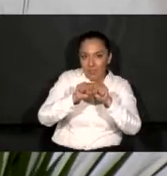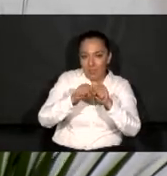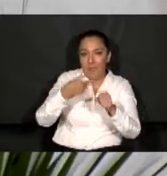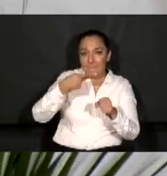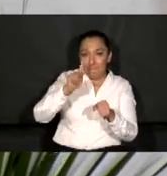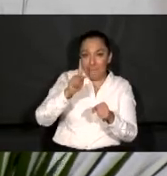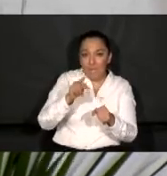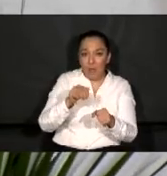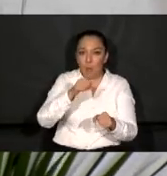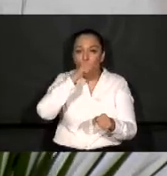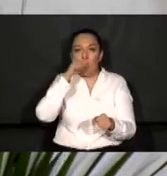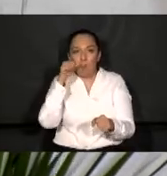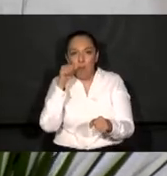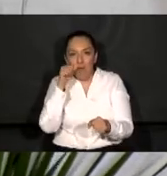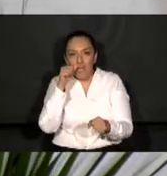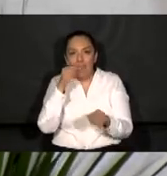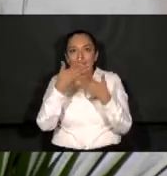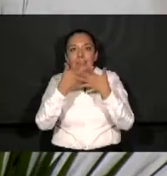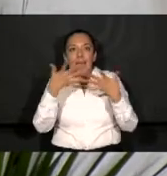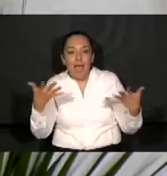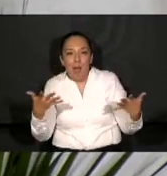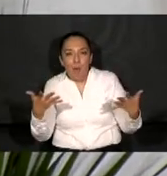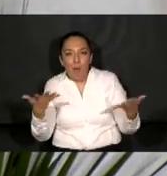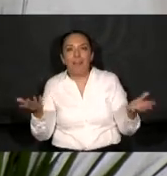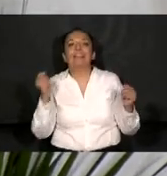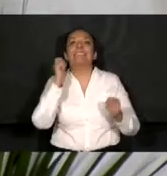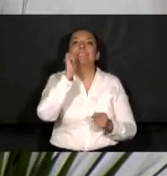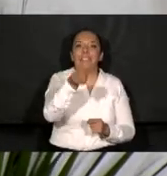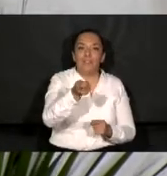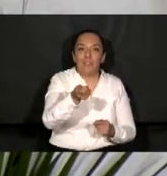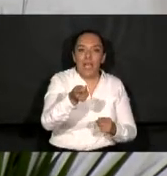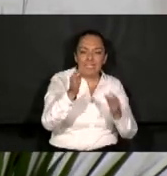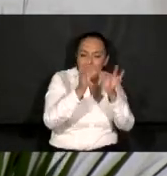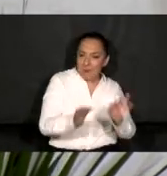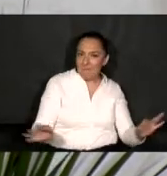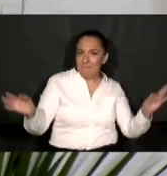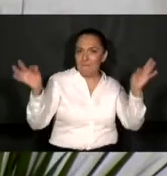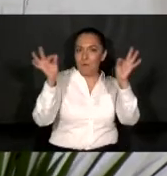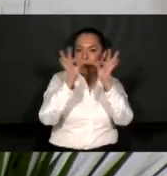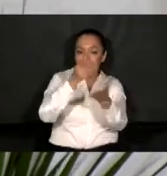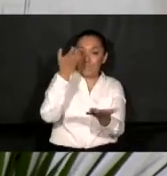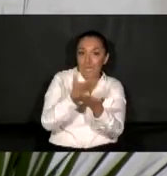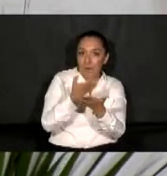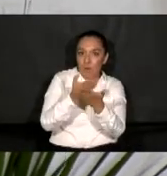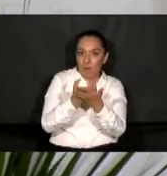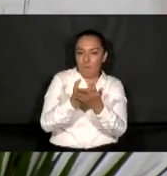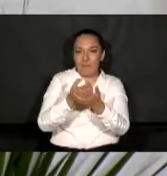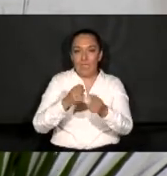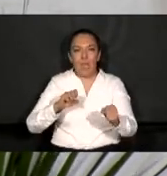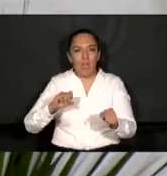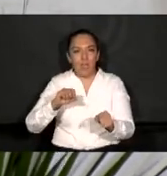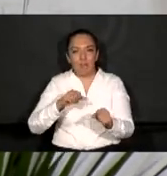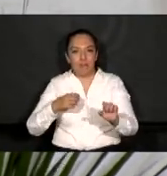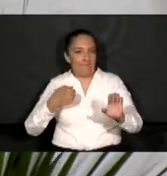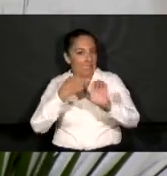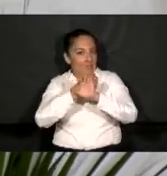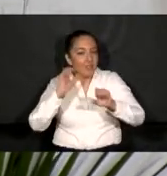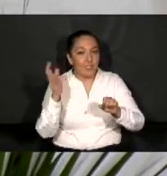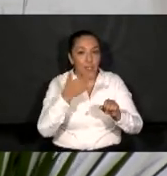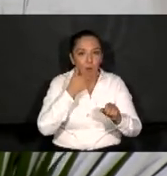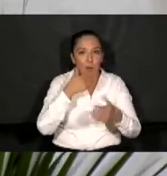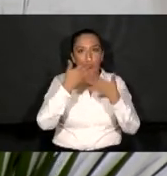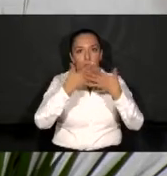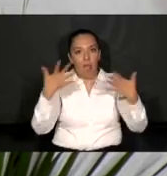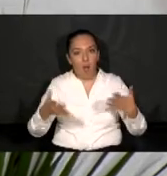Juárez se ha convertido en el más importante motor de la economía local y ahora es muy